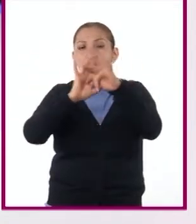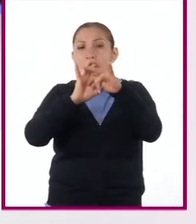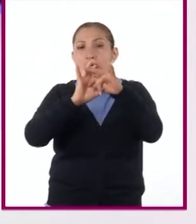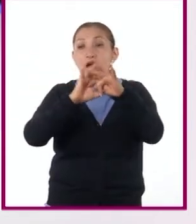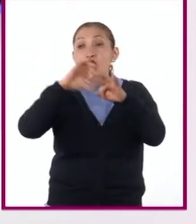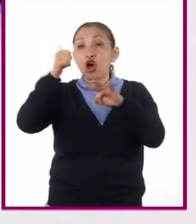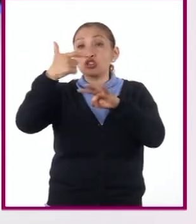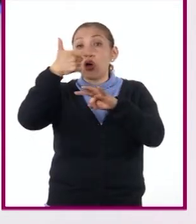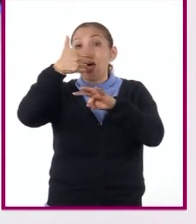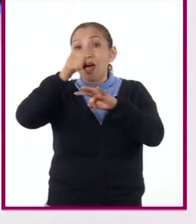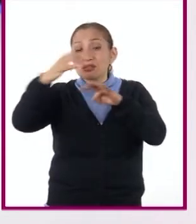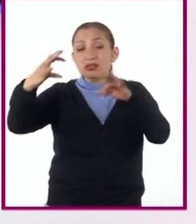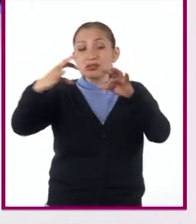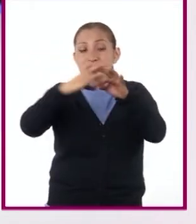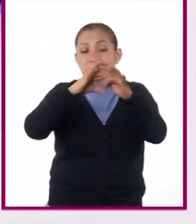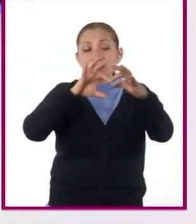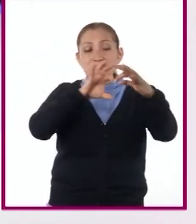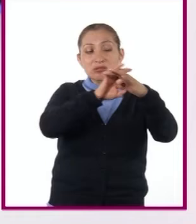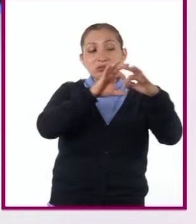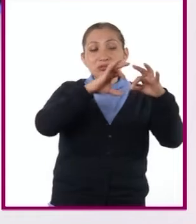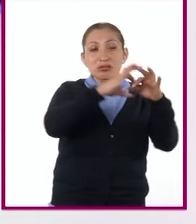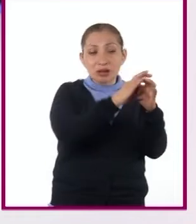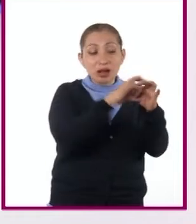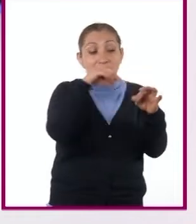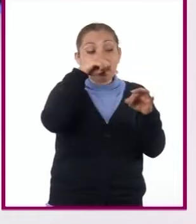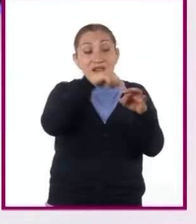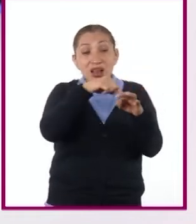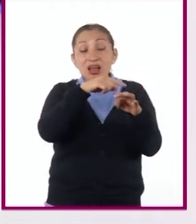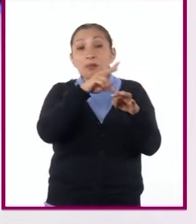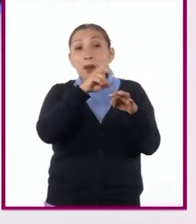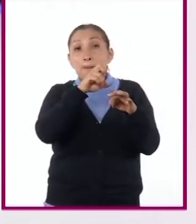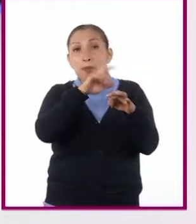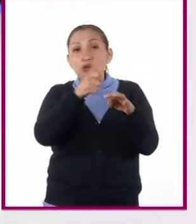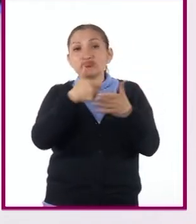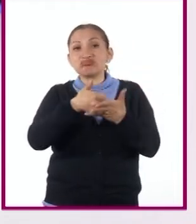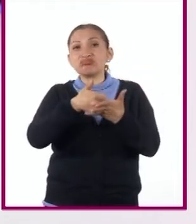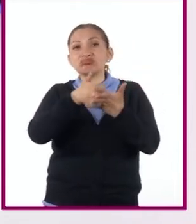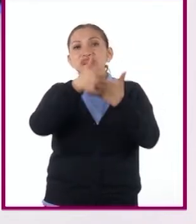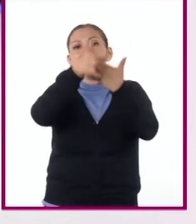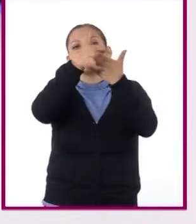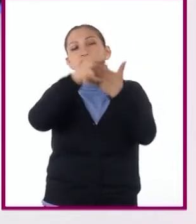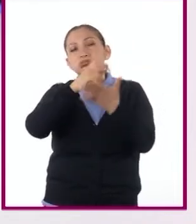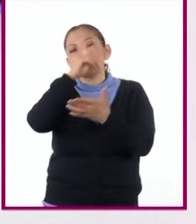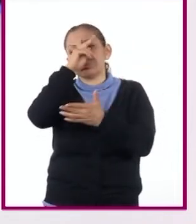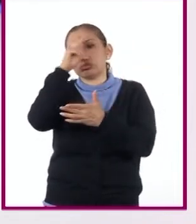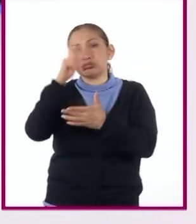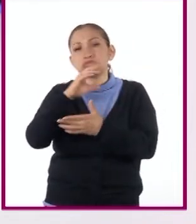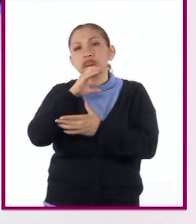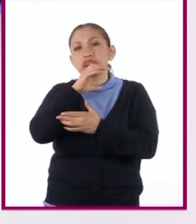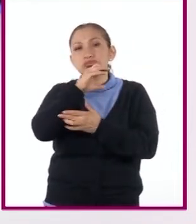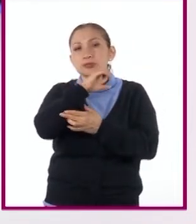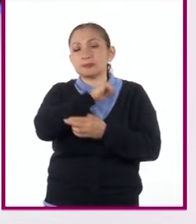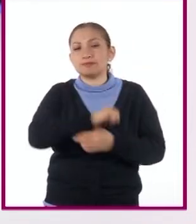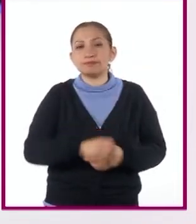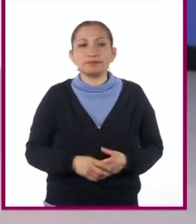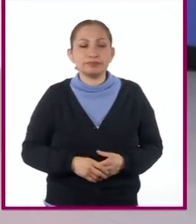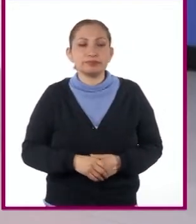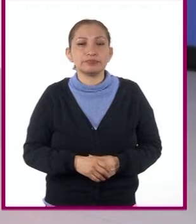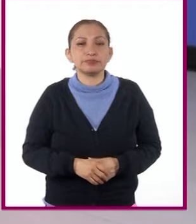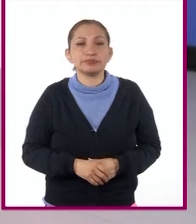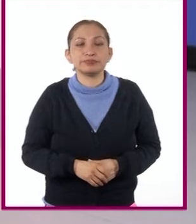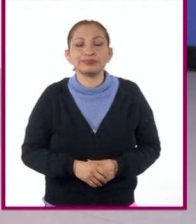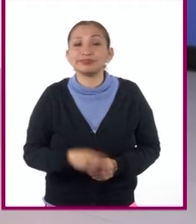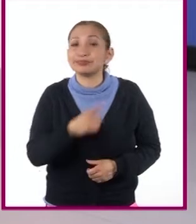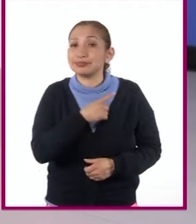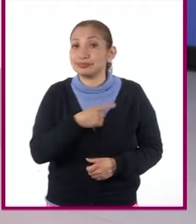con las demás sustancias de la atmósfera, su impacto en el calentamiento del planeta es muy significativo.